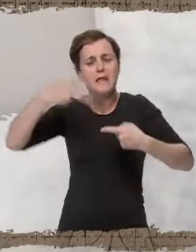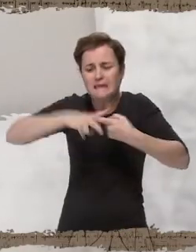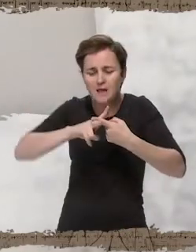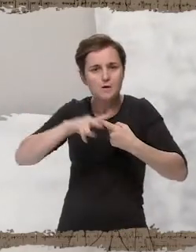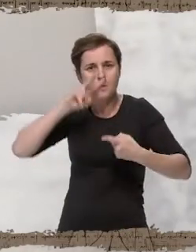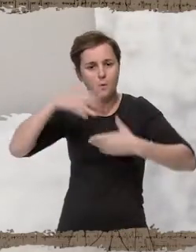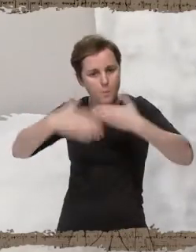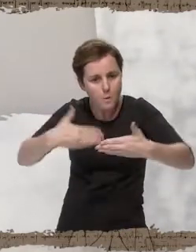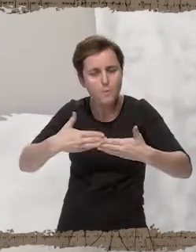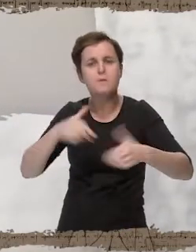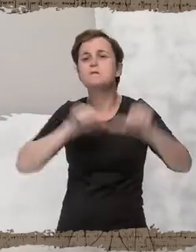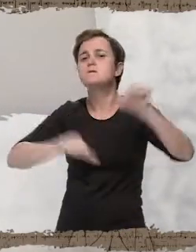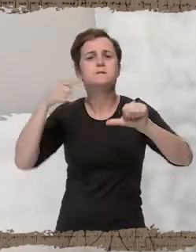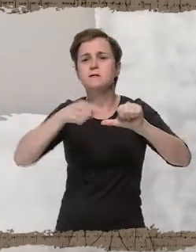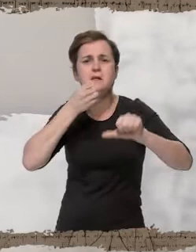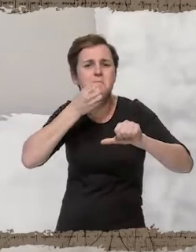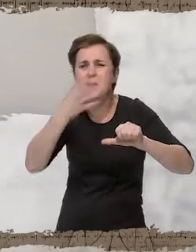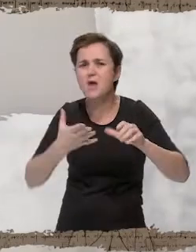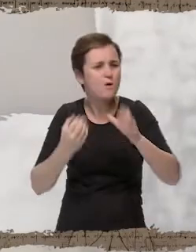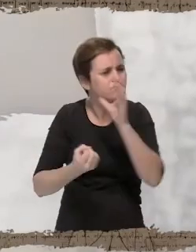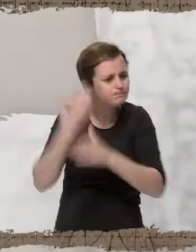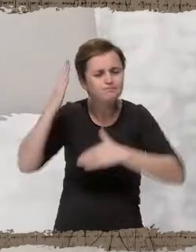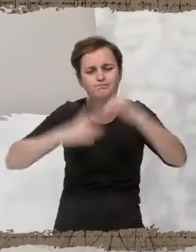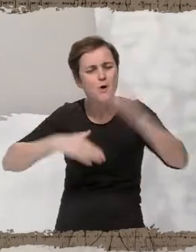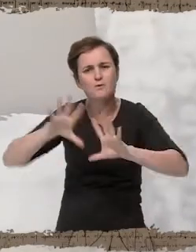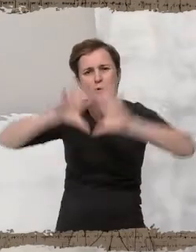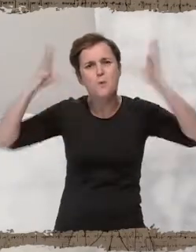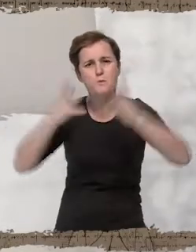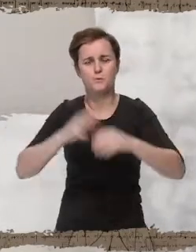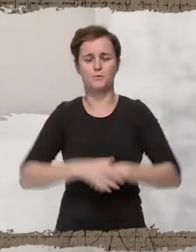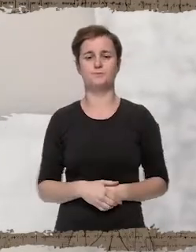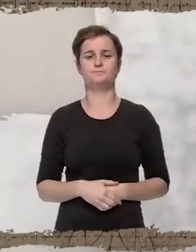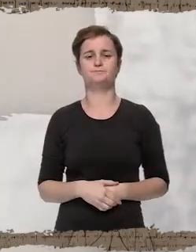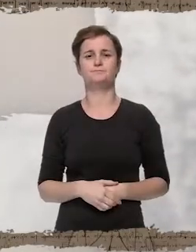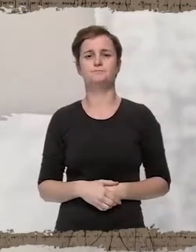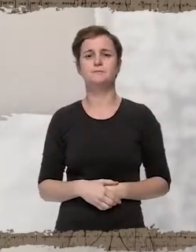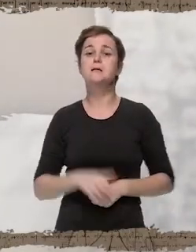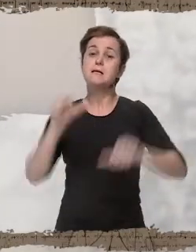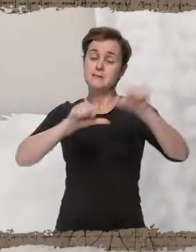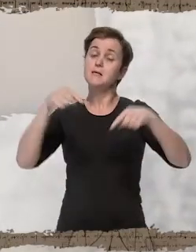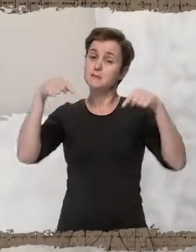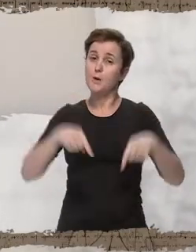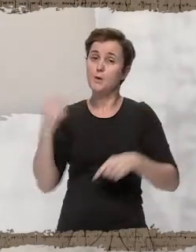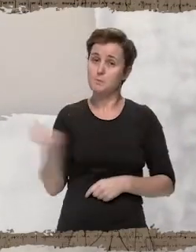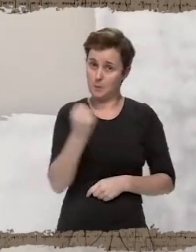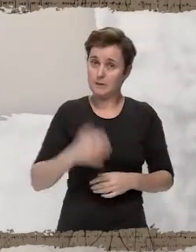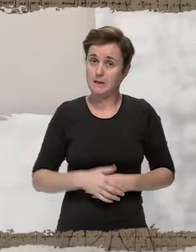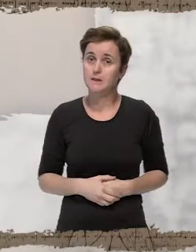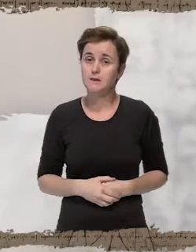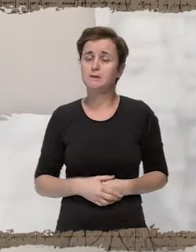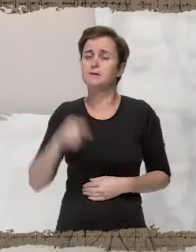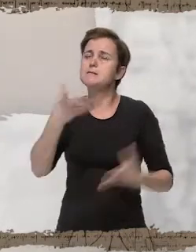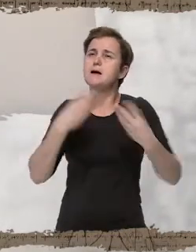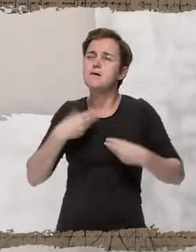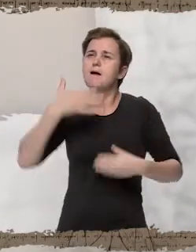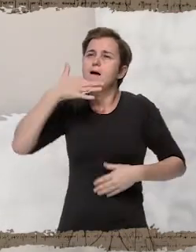último en tecnología. La ciencia es la mayor obra colectiva de la historia de la humanidad. Bueno, el rol de la ciencia hoy en día es muy importante, ya que